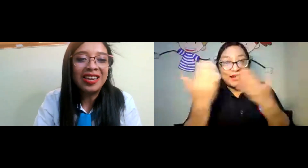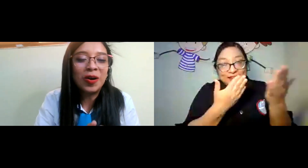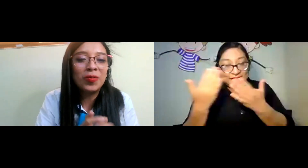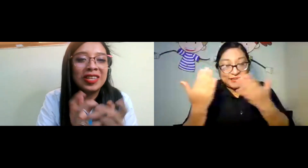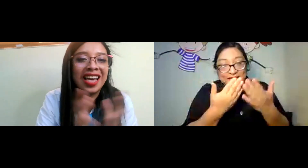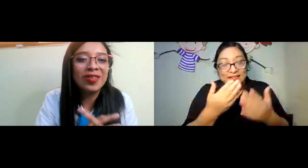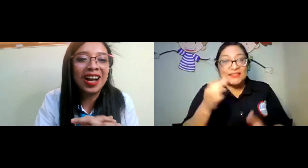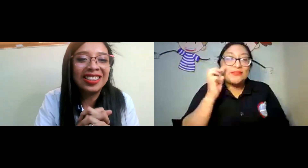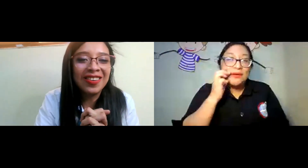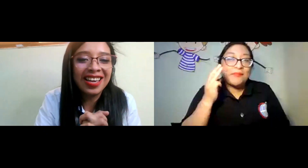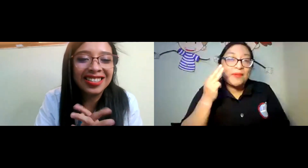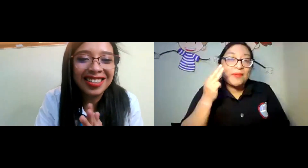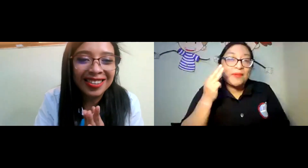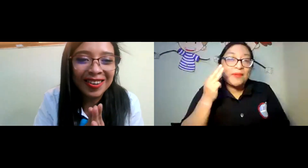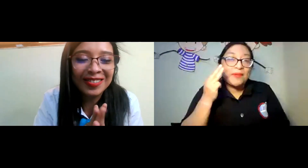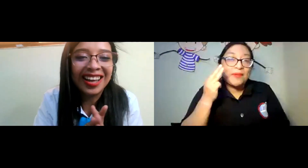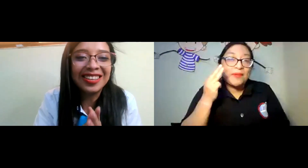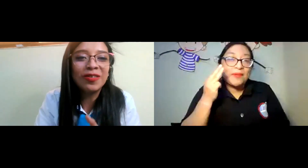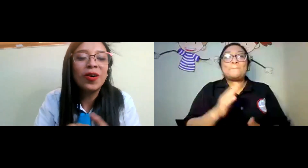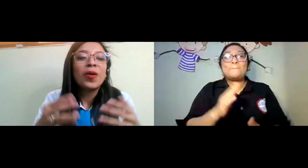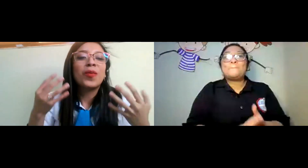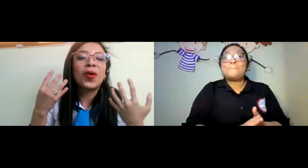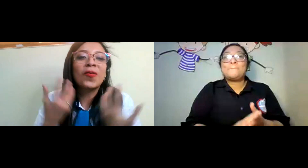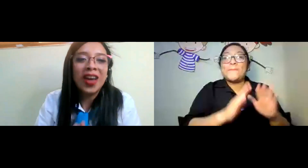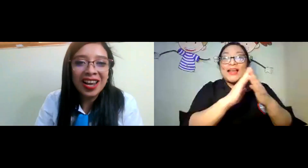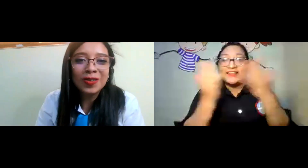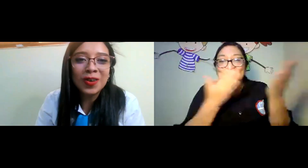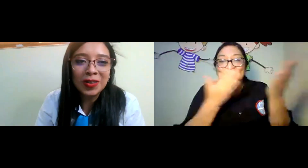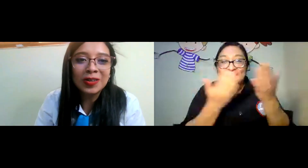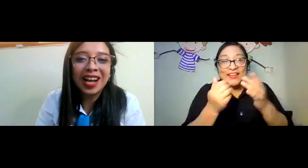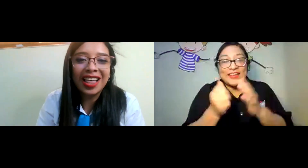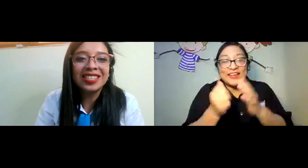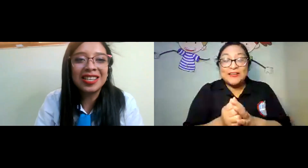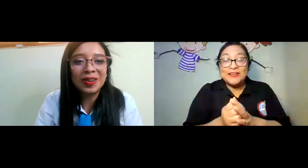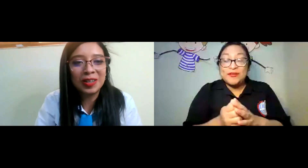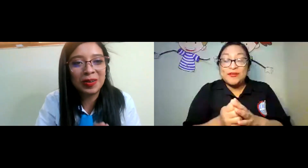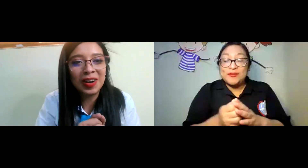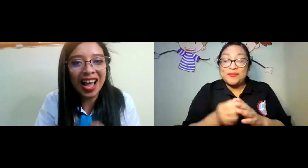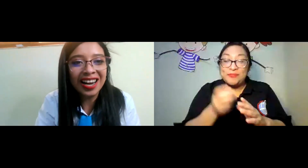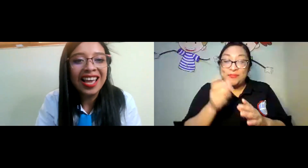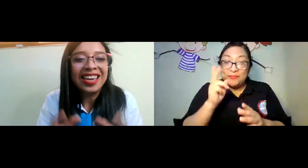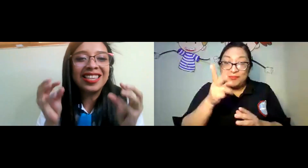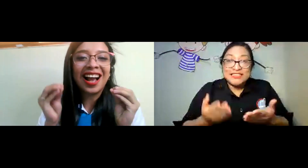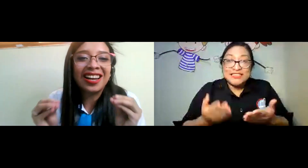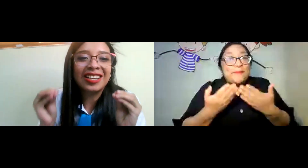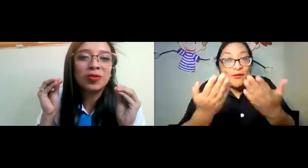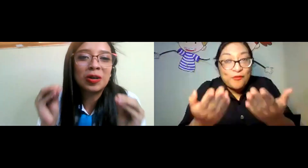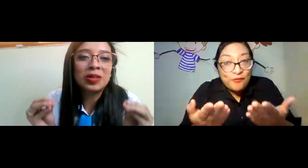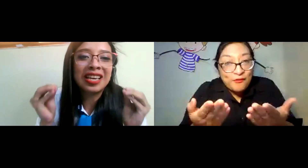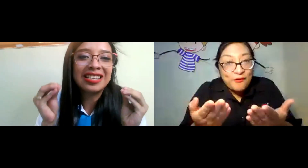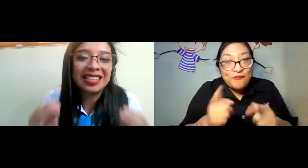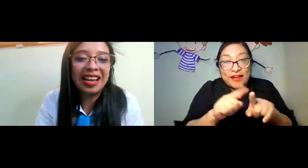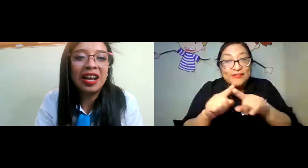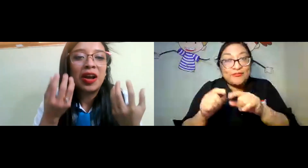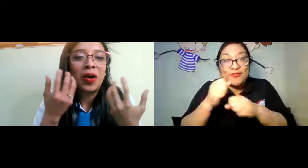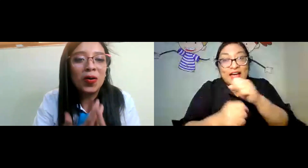familia y comunidad educativa del Centro Educativo, por confiar en nosotros cada ciclo escolar y dejar que sus